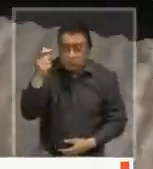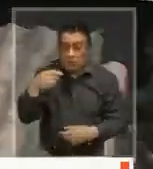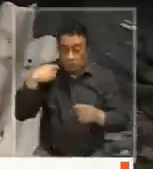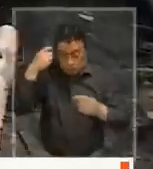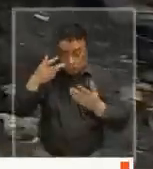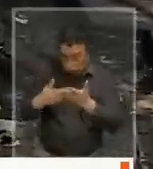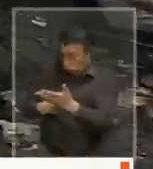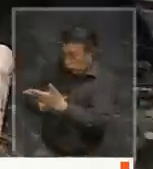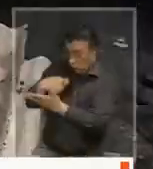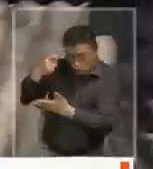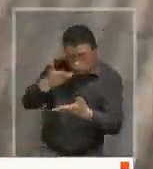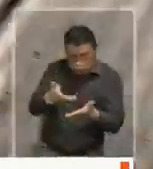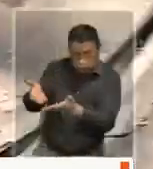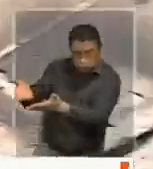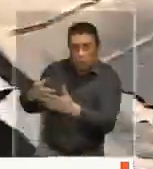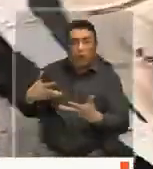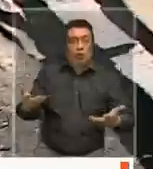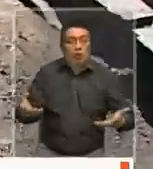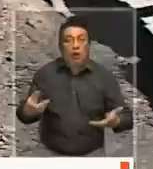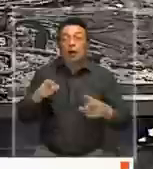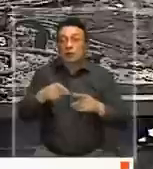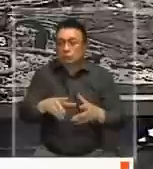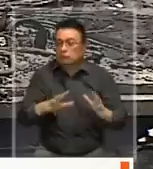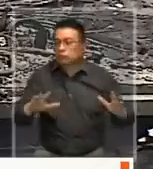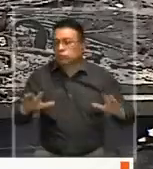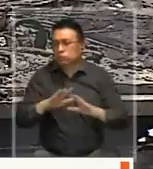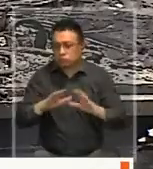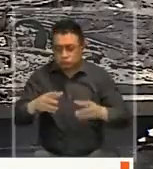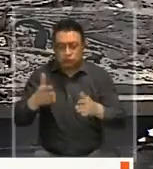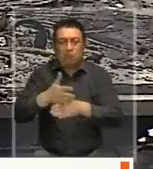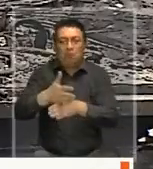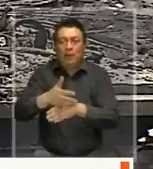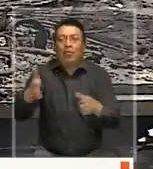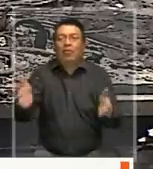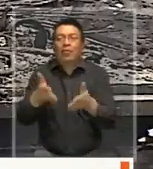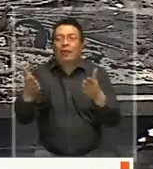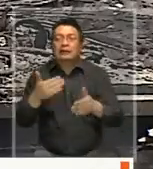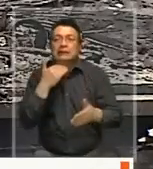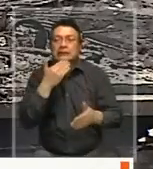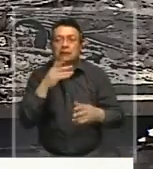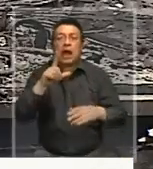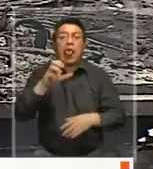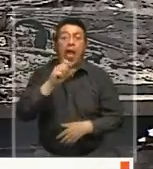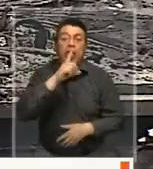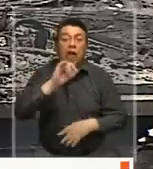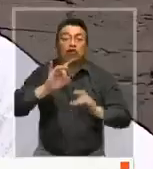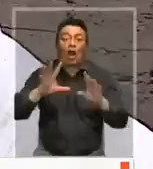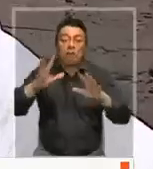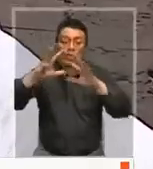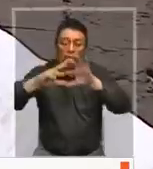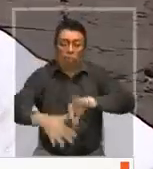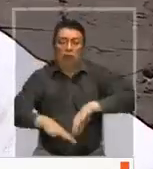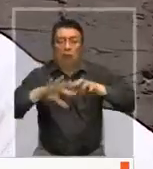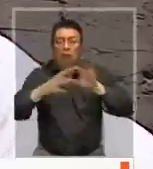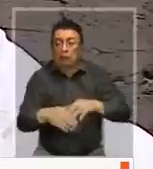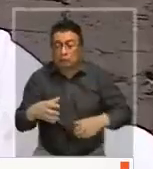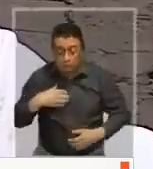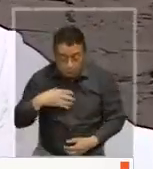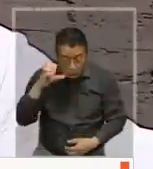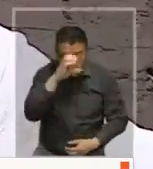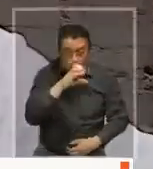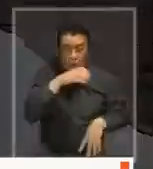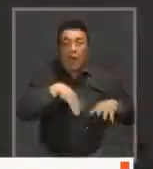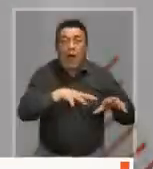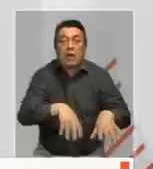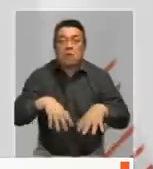atrás nomás y venía todo de abajo. Aquí puro material ligero, mire las latas, lo único que quedaron fueron latas. Imagínense, nosotros todavía estamos buscando nuestros